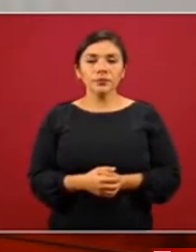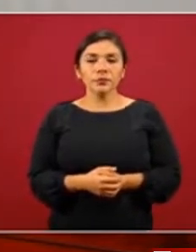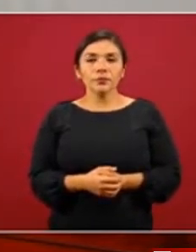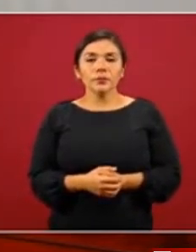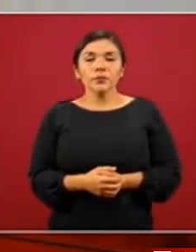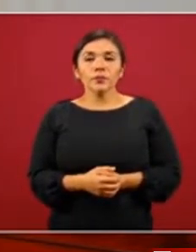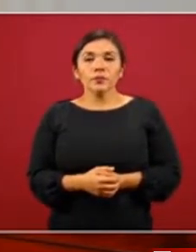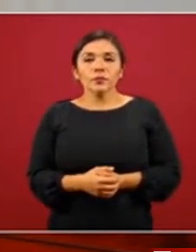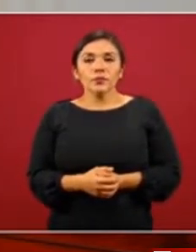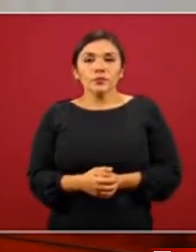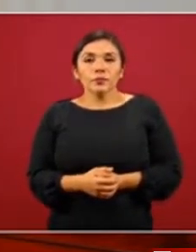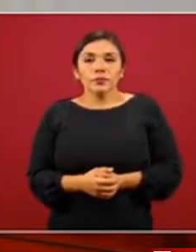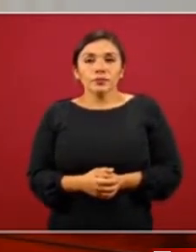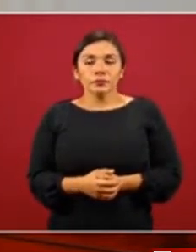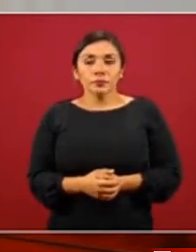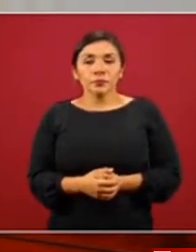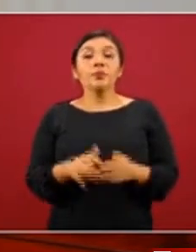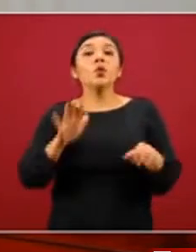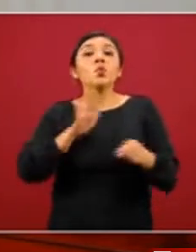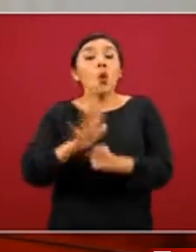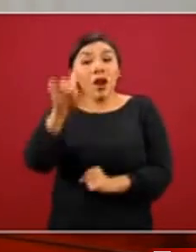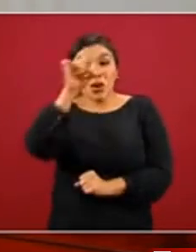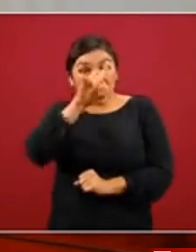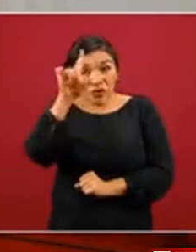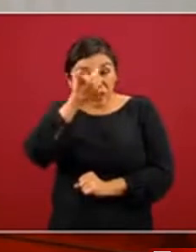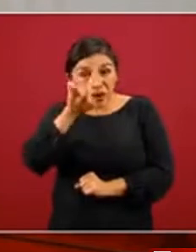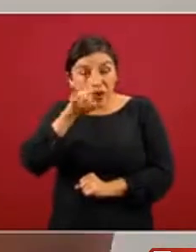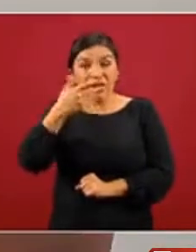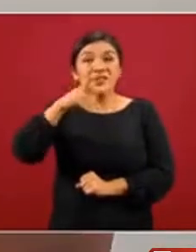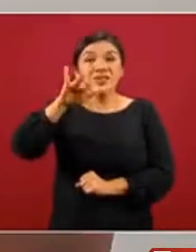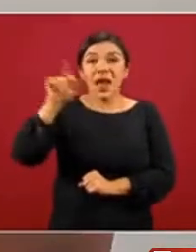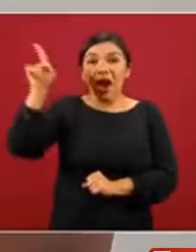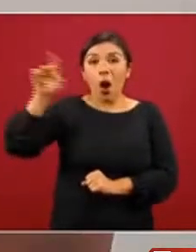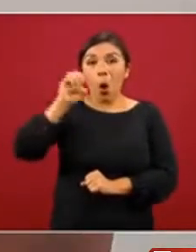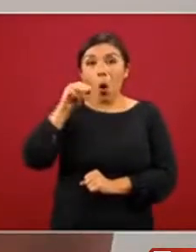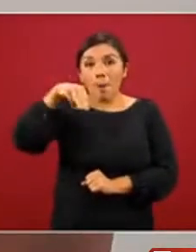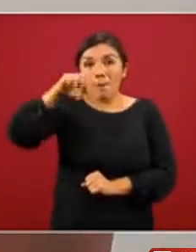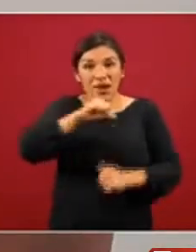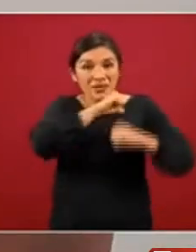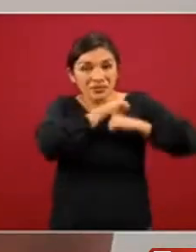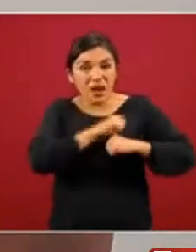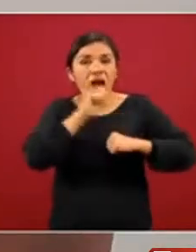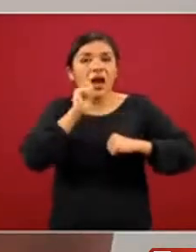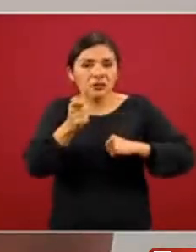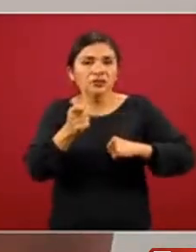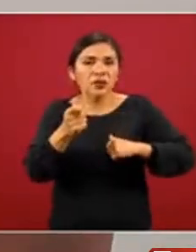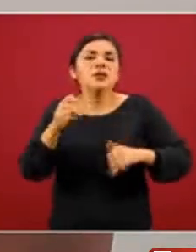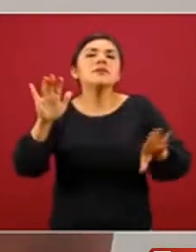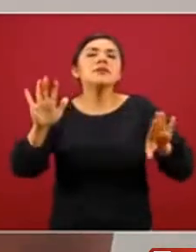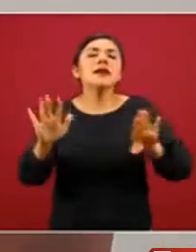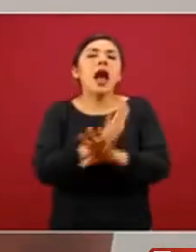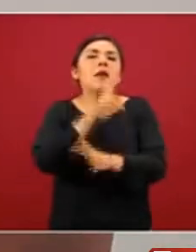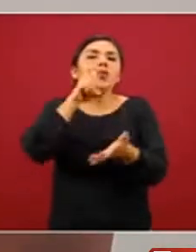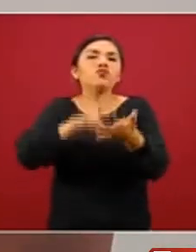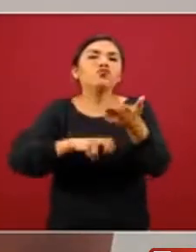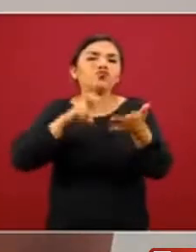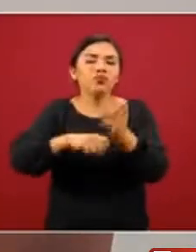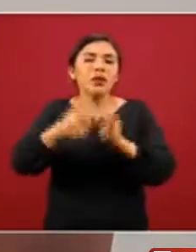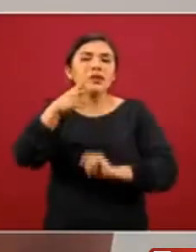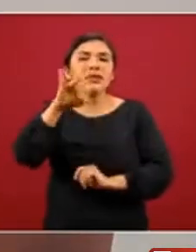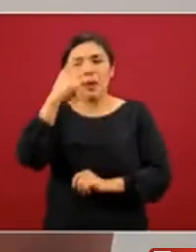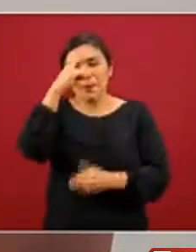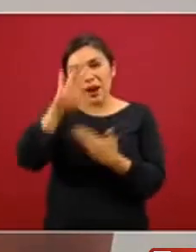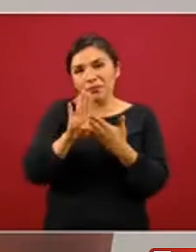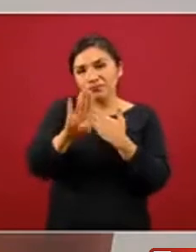Ahora, las recomendaciones y la guía de la Organización Mundial de la Salud es una actualización de esta guía de